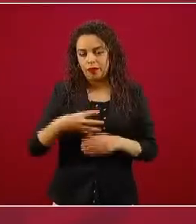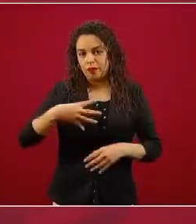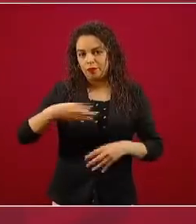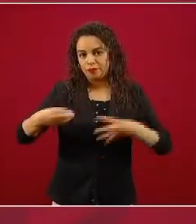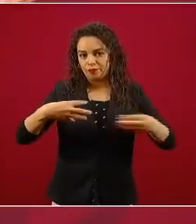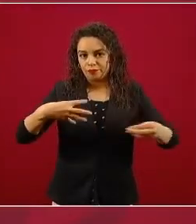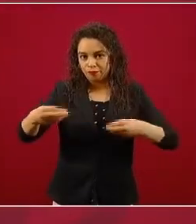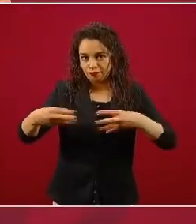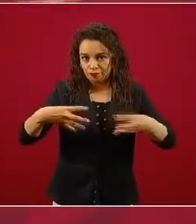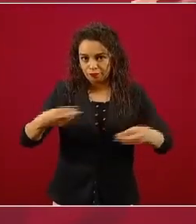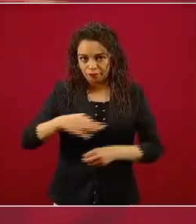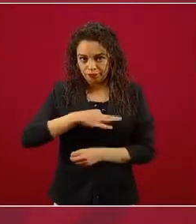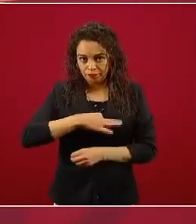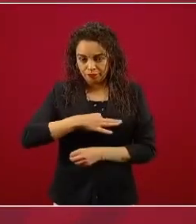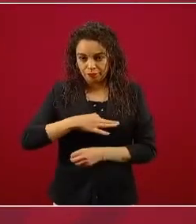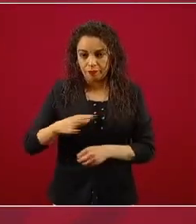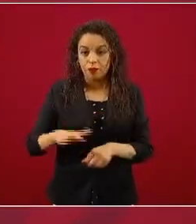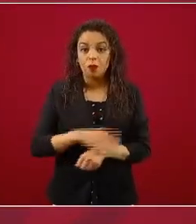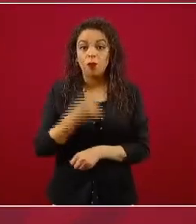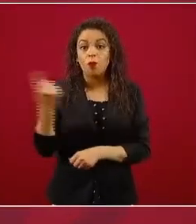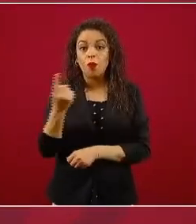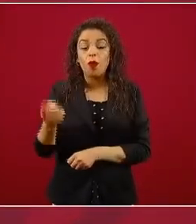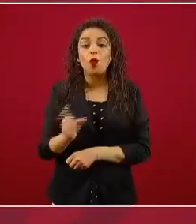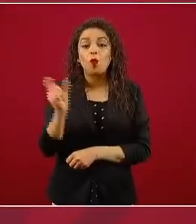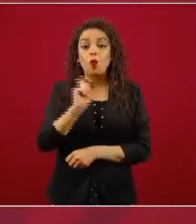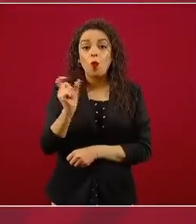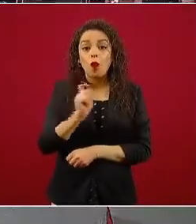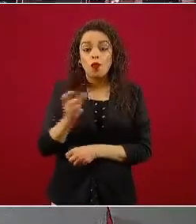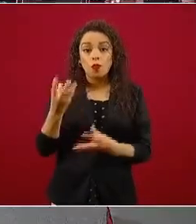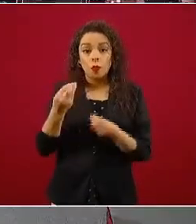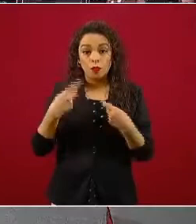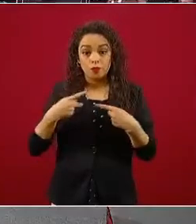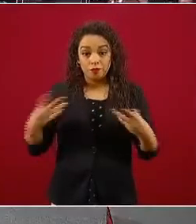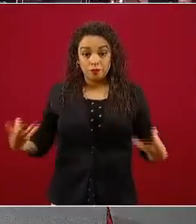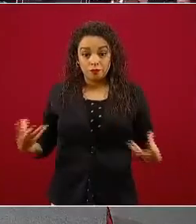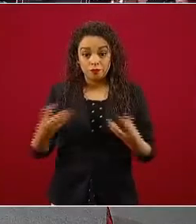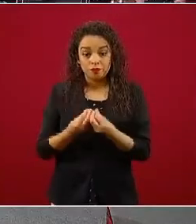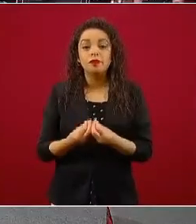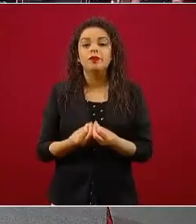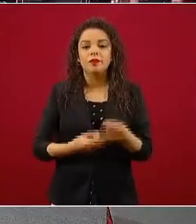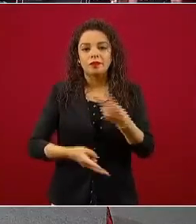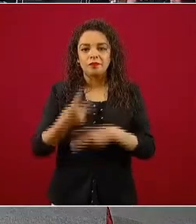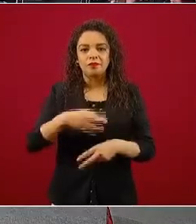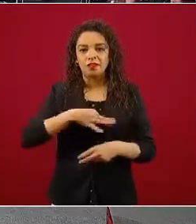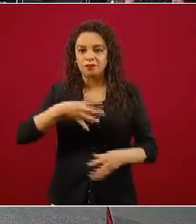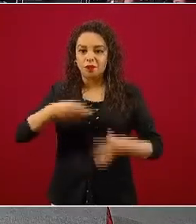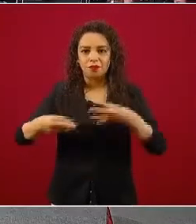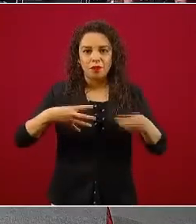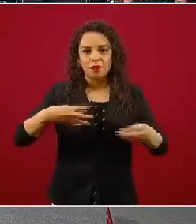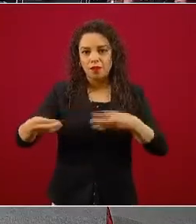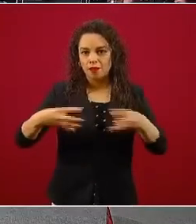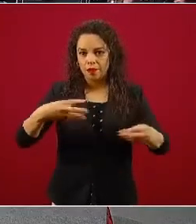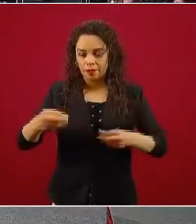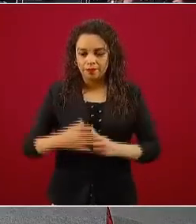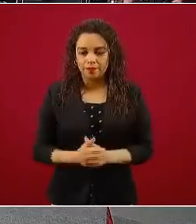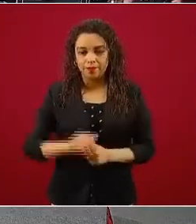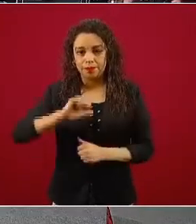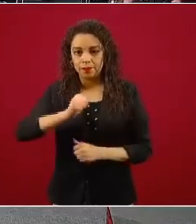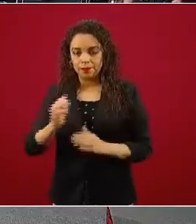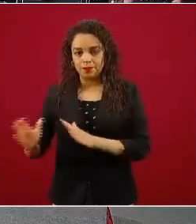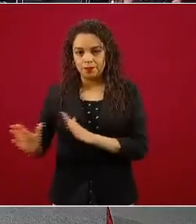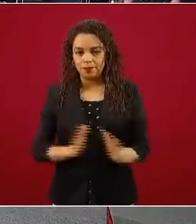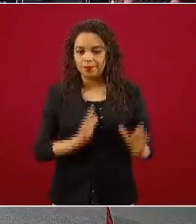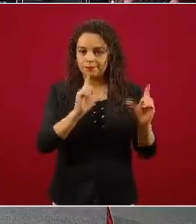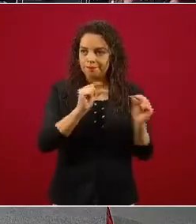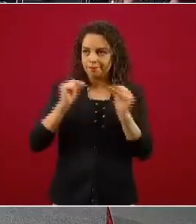lo dije al inicio, se dan cuando se juntan muchas personas. La siguiente, por favor. El semáforo tiene estos